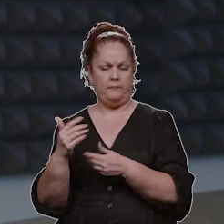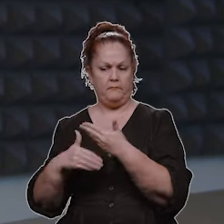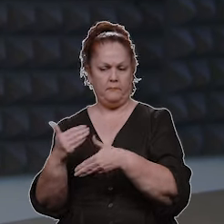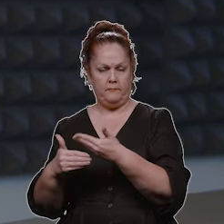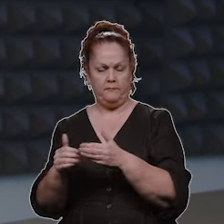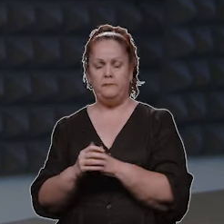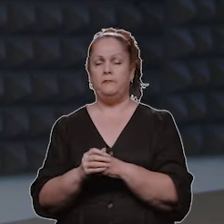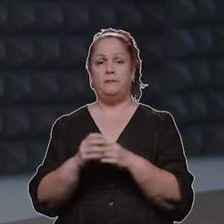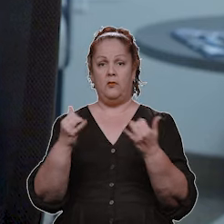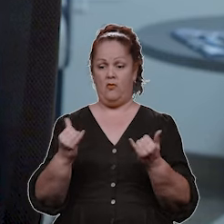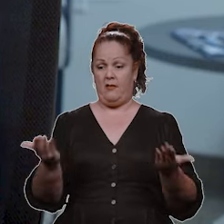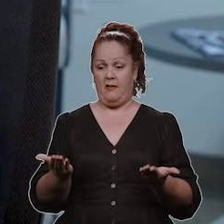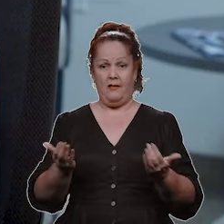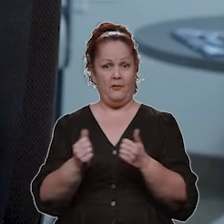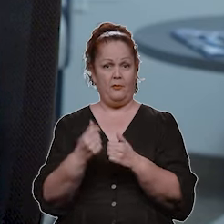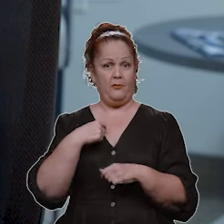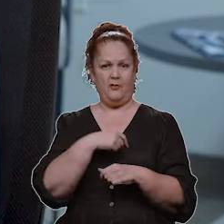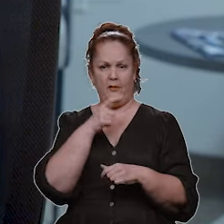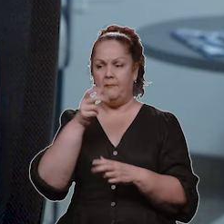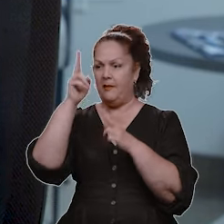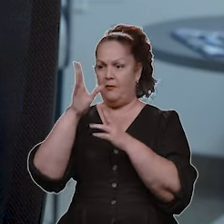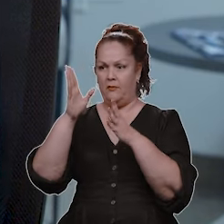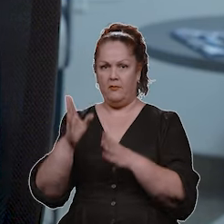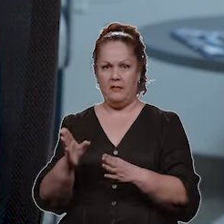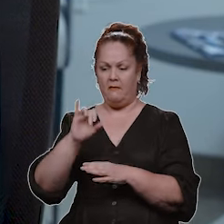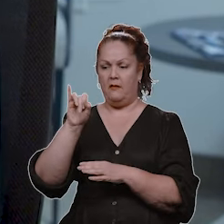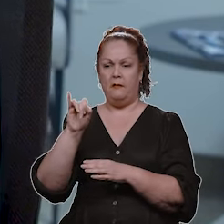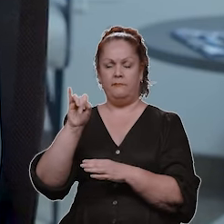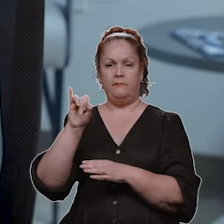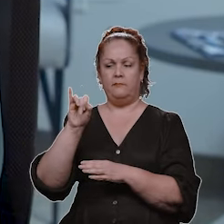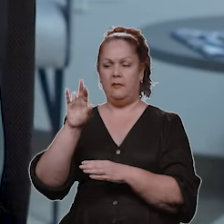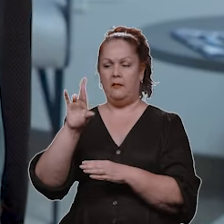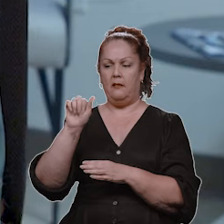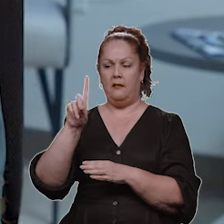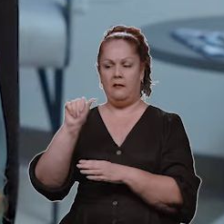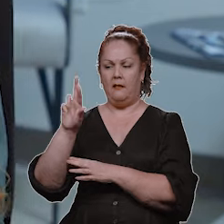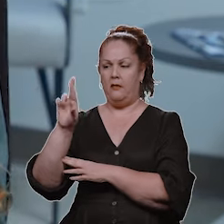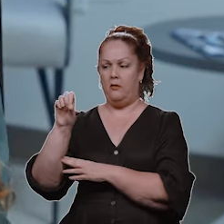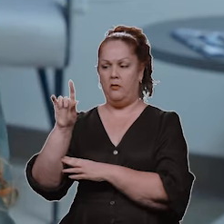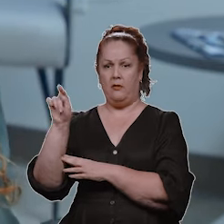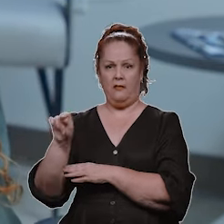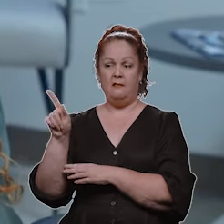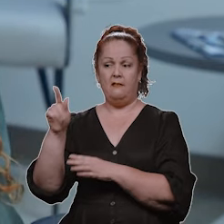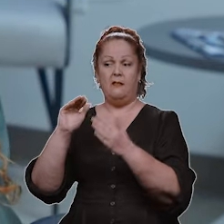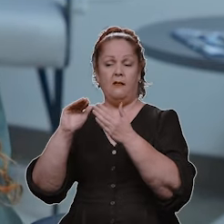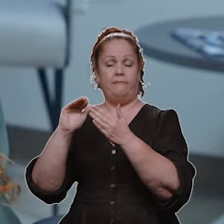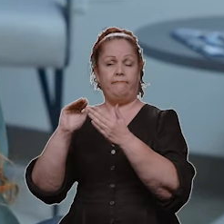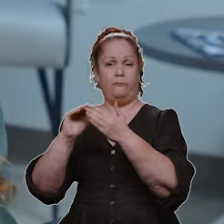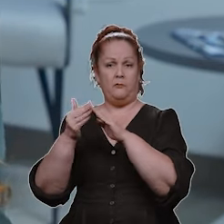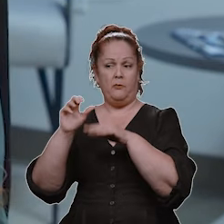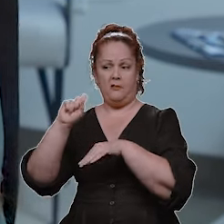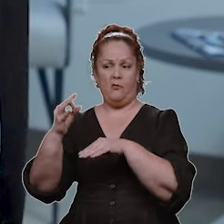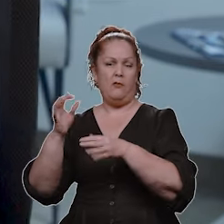tribunal para eso nos acompaña la honorable iraida Rodríguez Castro ella es jueza municipal de la región judicial de San Juan